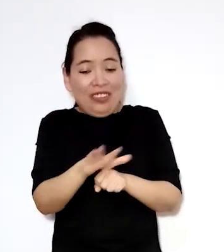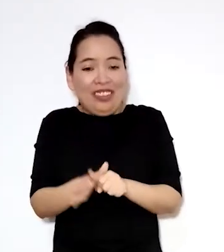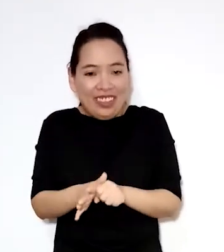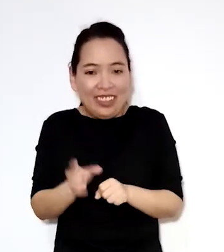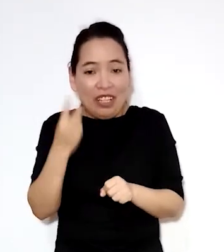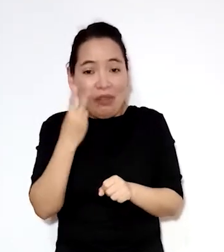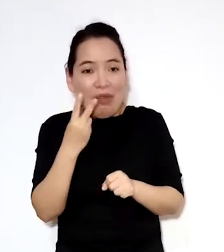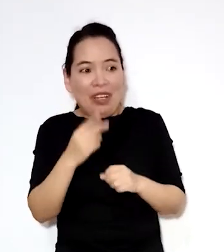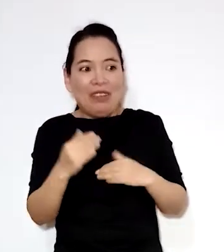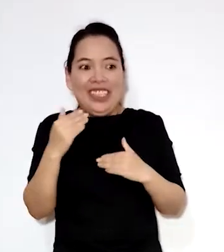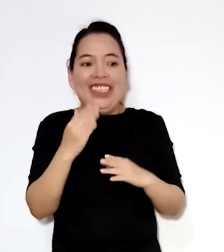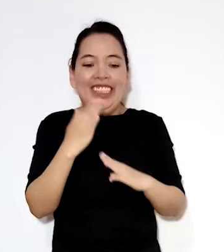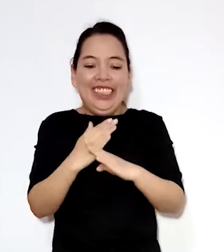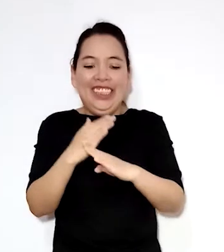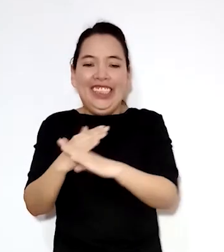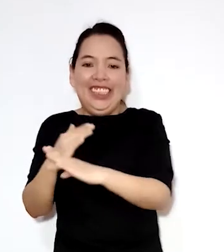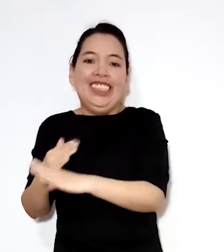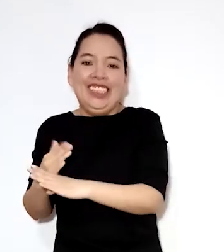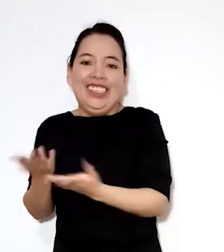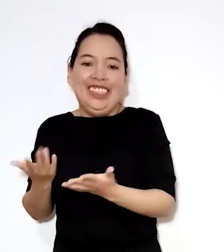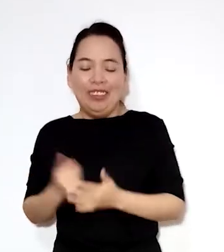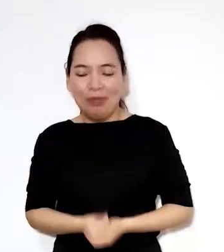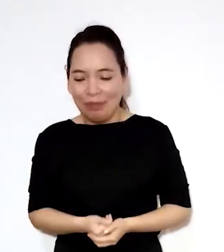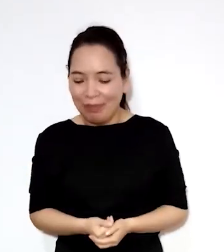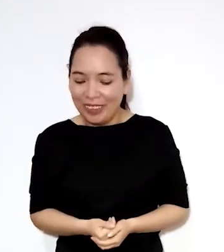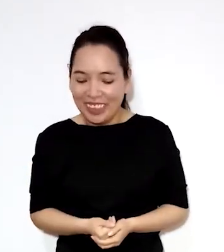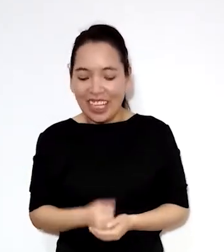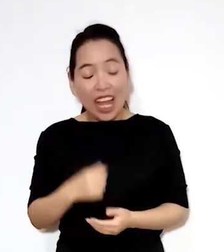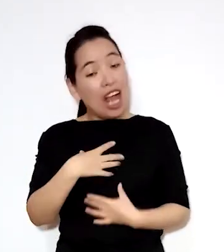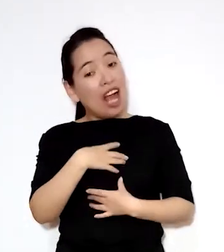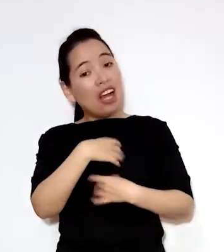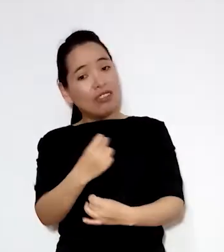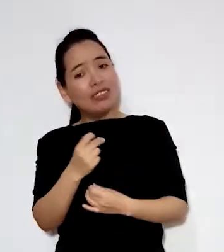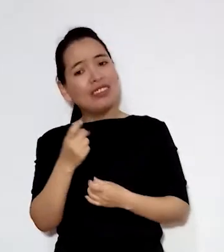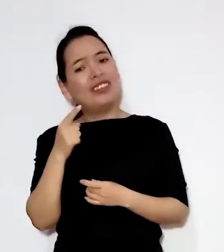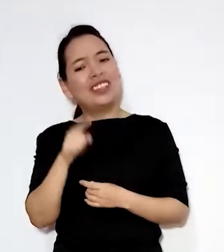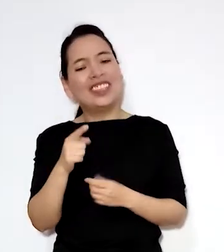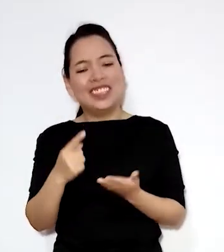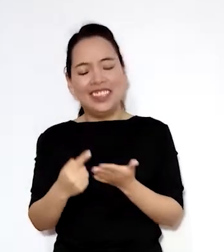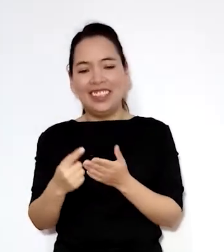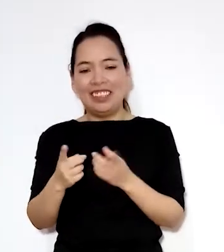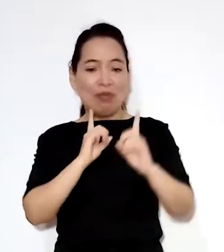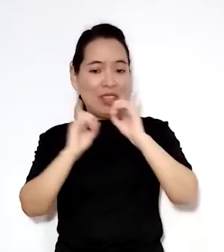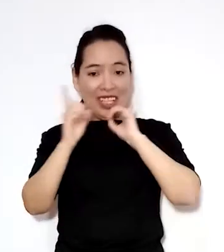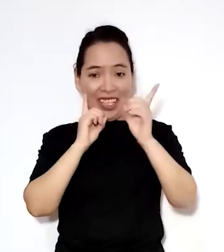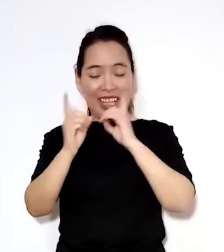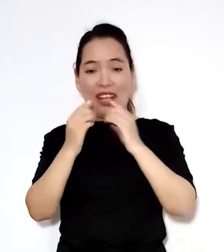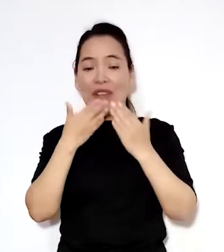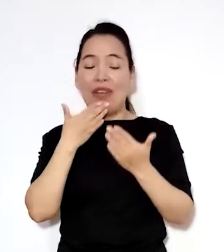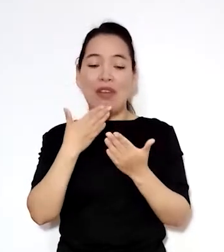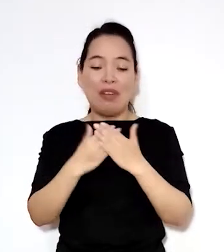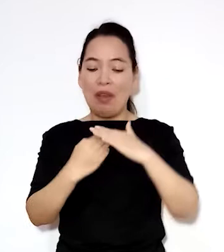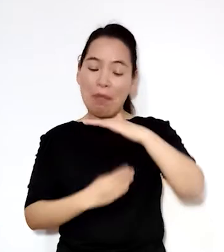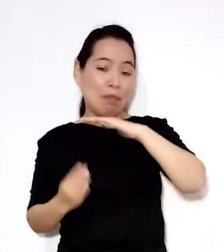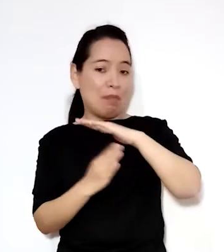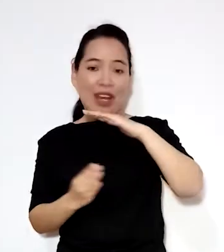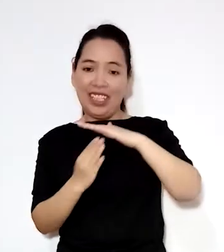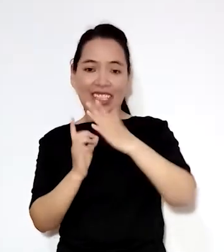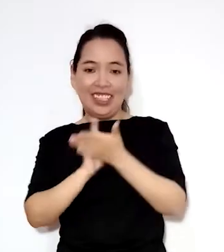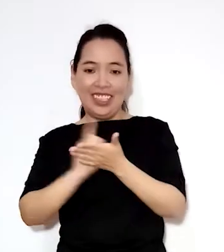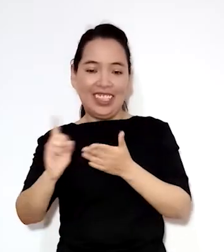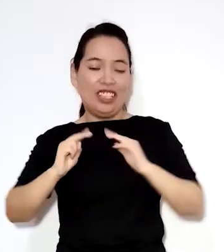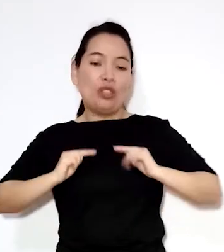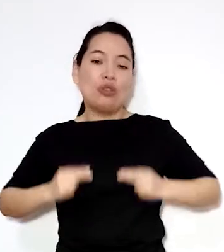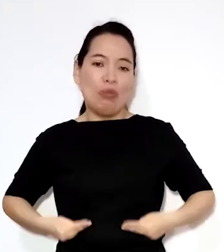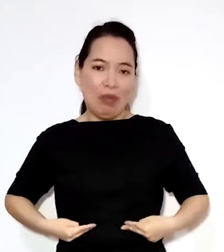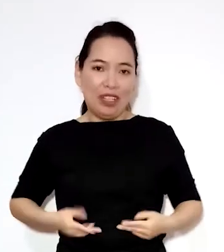incluso ese COVID-19 nos está mermando, ¿no? Me gusta que el diálogo sea un diálogo